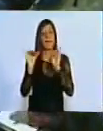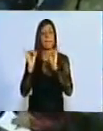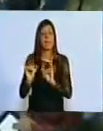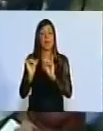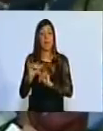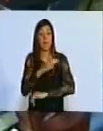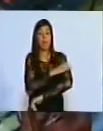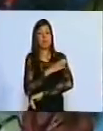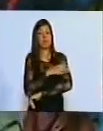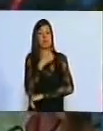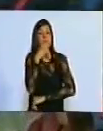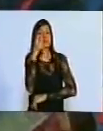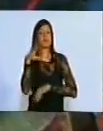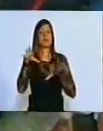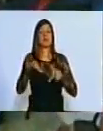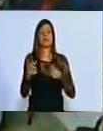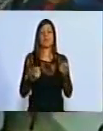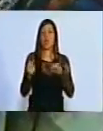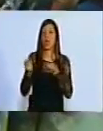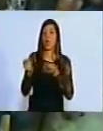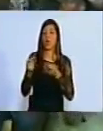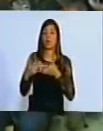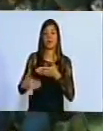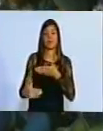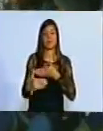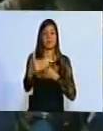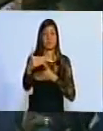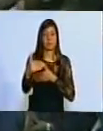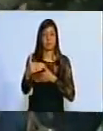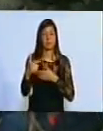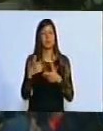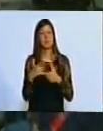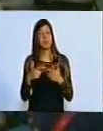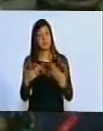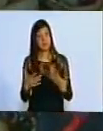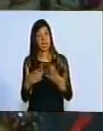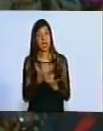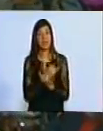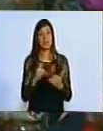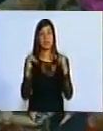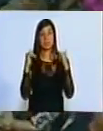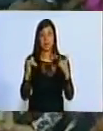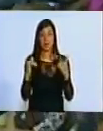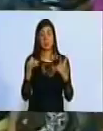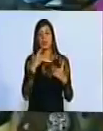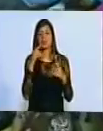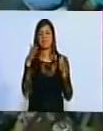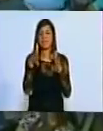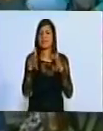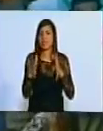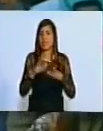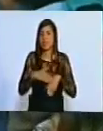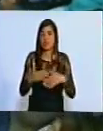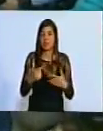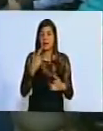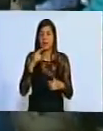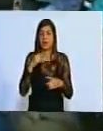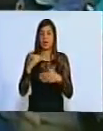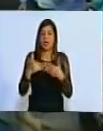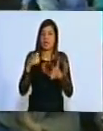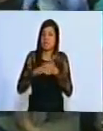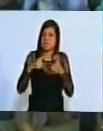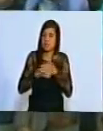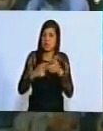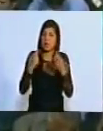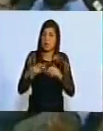que ahora asumían la causa de la independencia. De esta manera, la independencia fue ganada gracias a que se convirtió en una lucha por